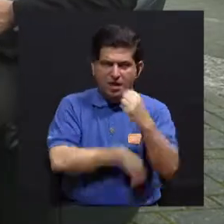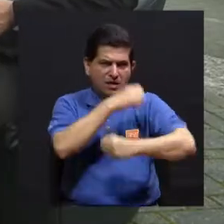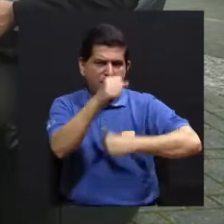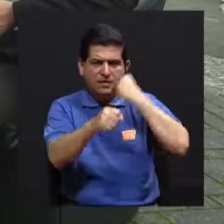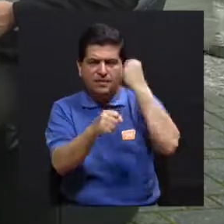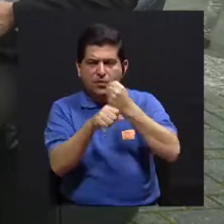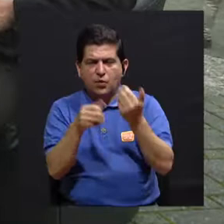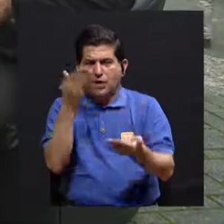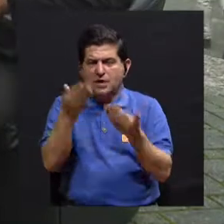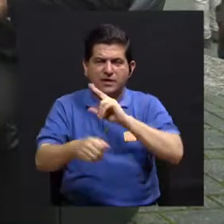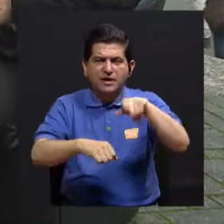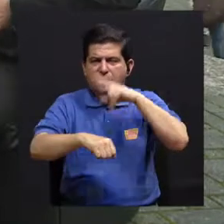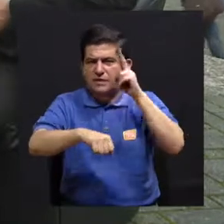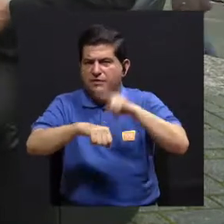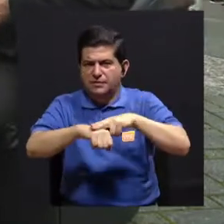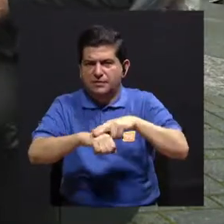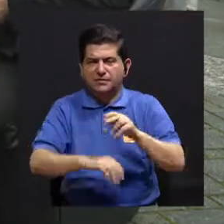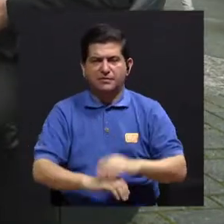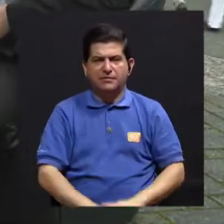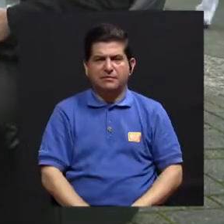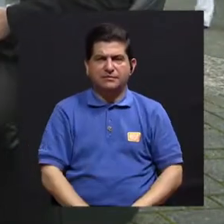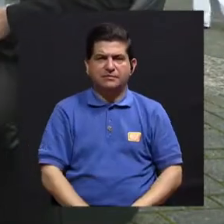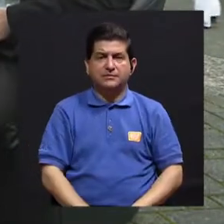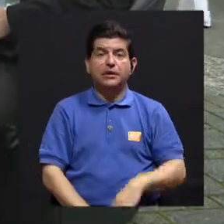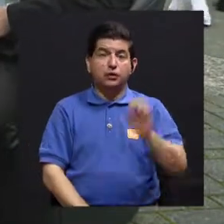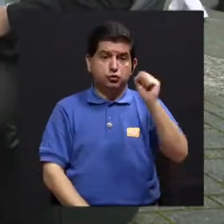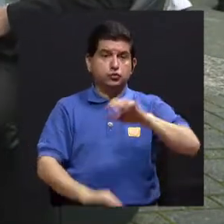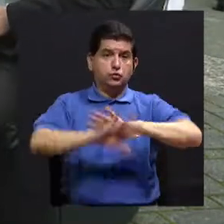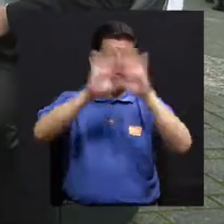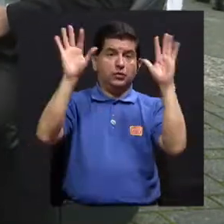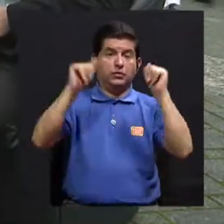edad pues promedio? ¿Algún tipo de esas cosas? Claro.